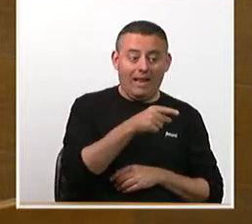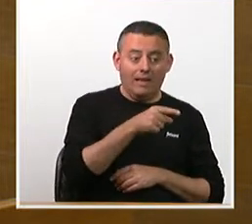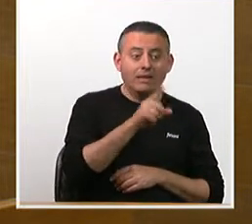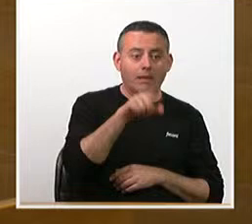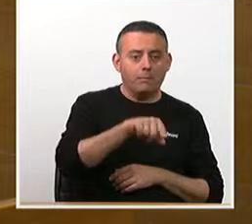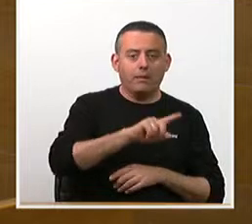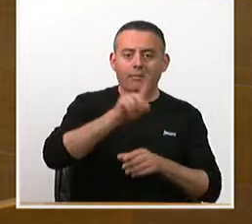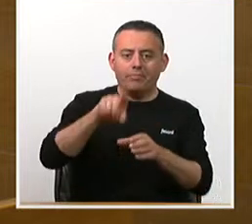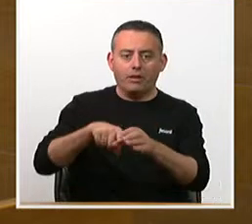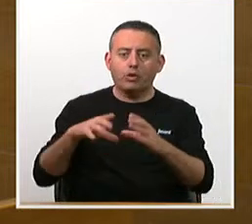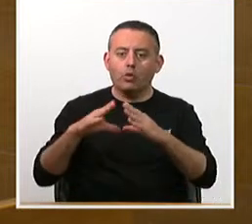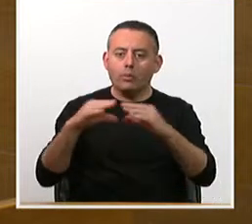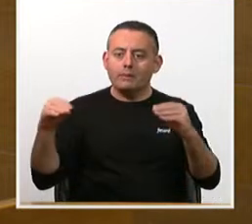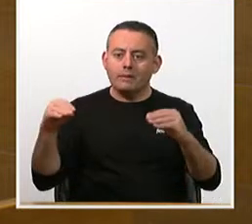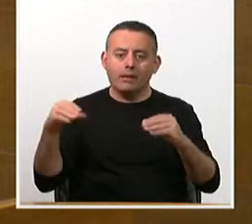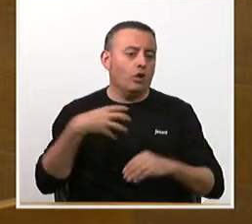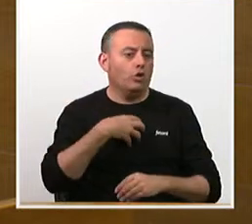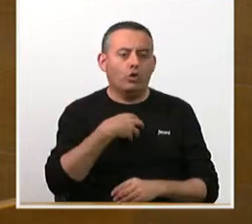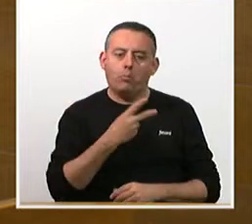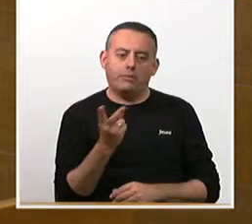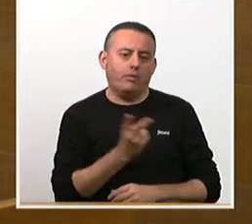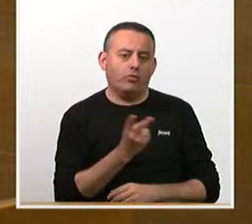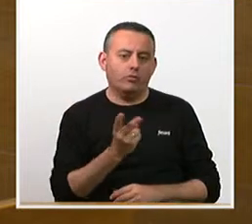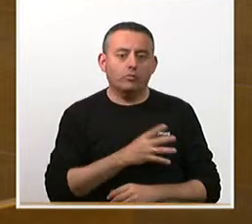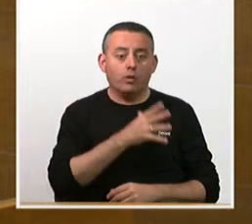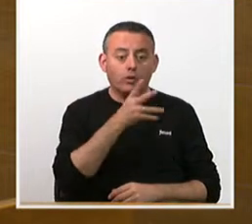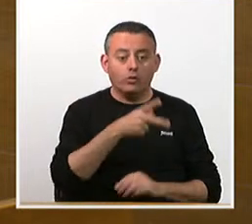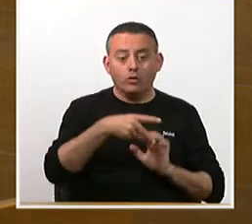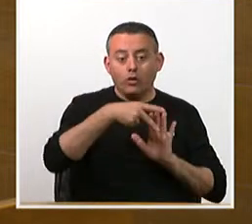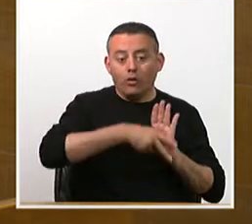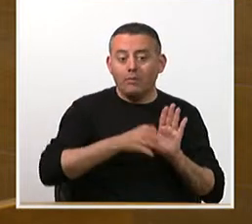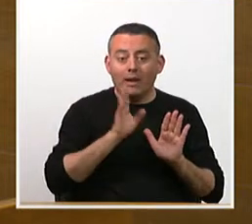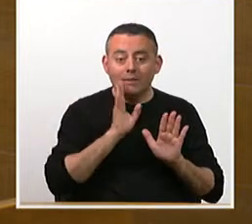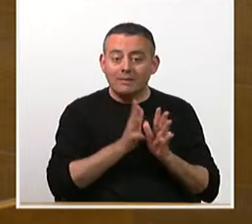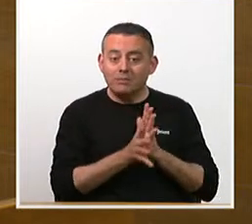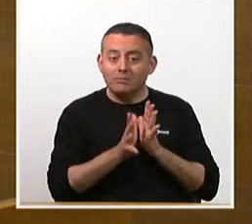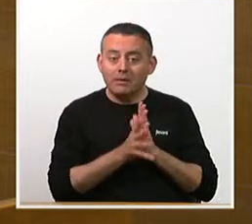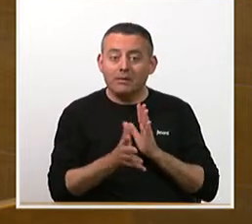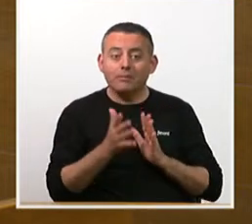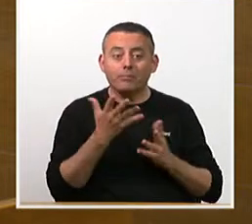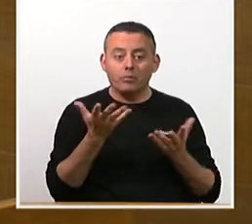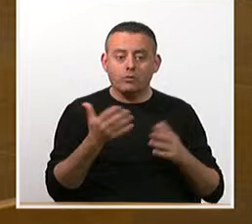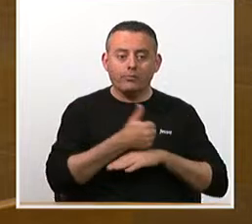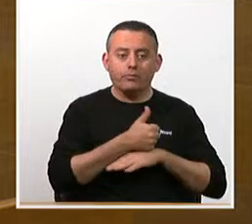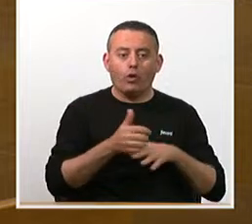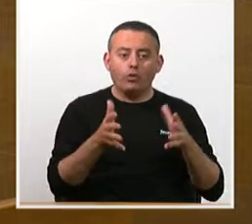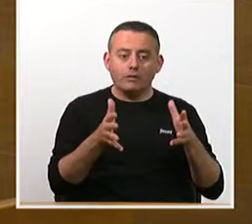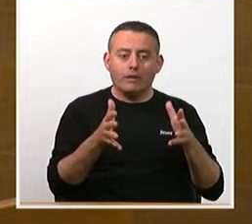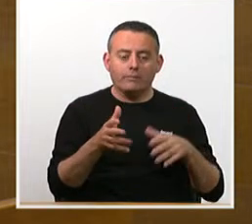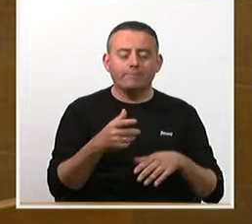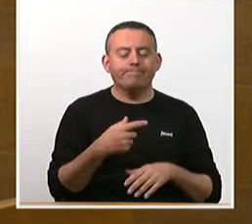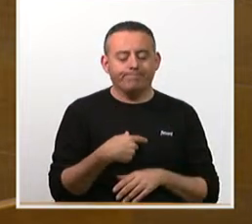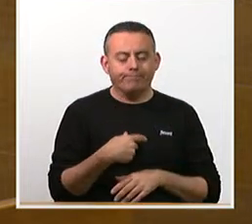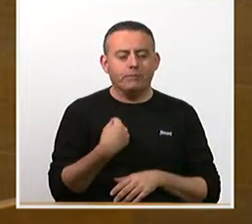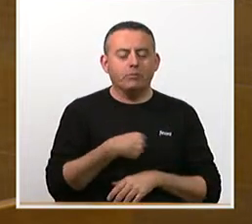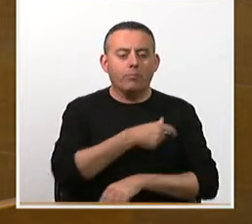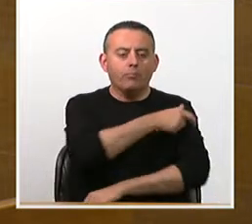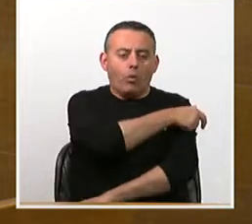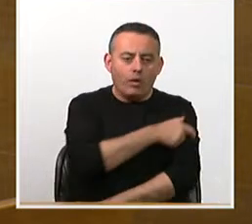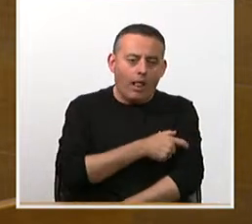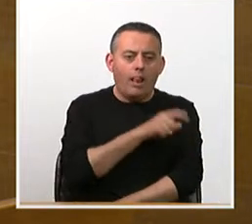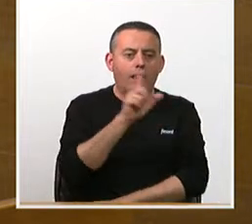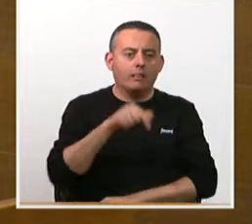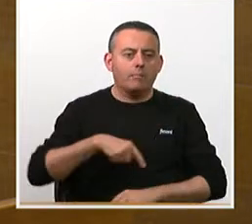eso en aplicación de la normativa eh referida eh desde el consell consideramos que tanto los vocales como los